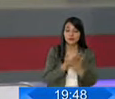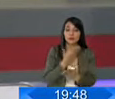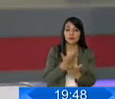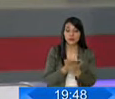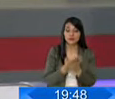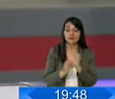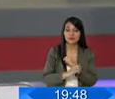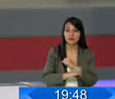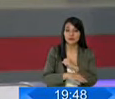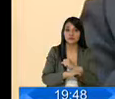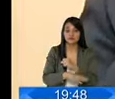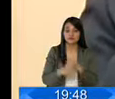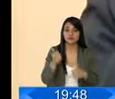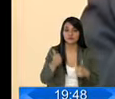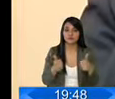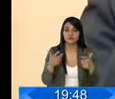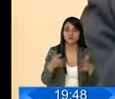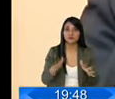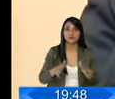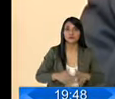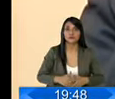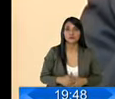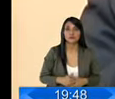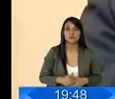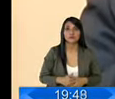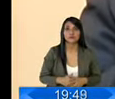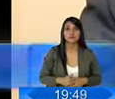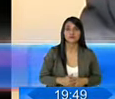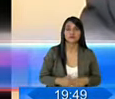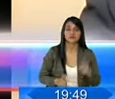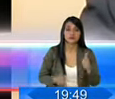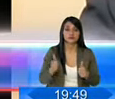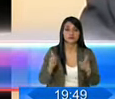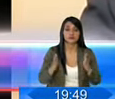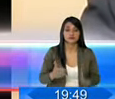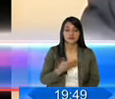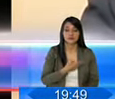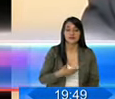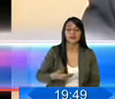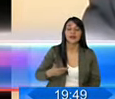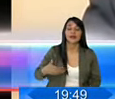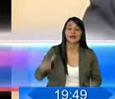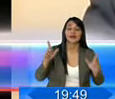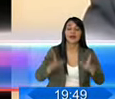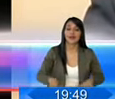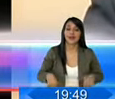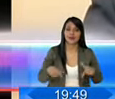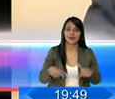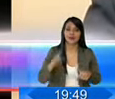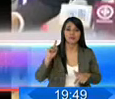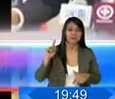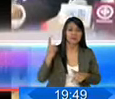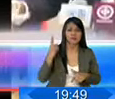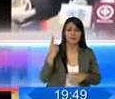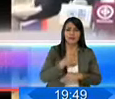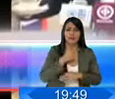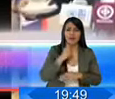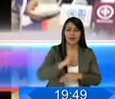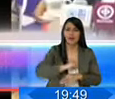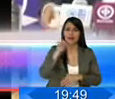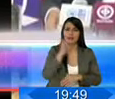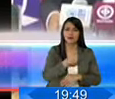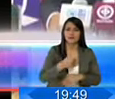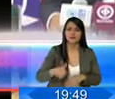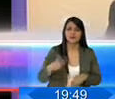propuestas de campaña. Bien, yo he visto... El presidenciable Lenín Moreno comentó lo que hará en su primer día de gobierno en caso de ganar